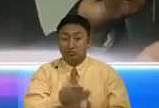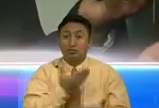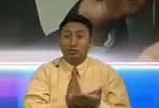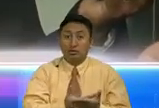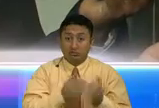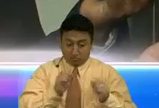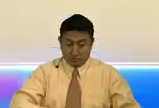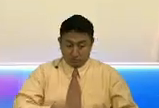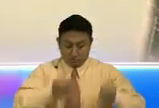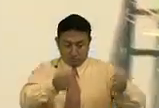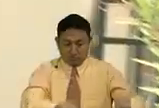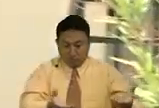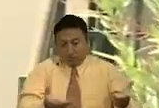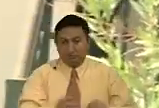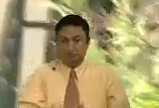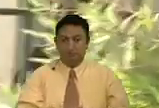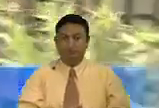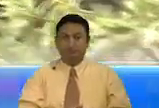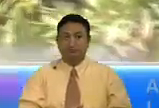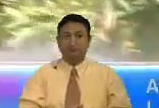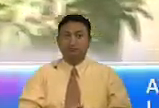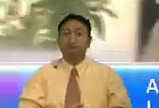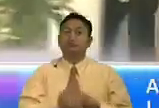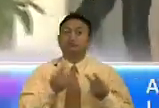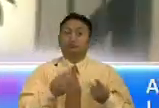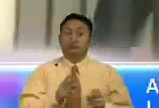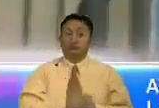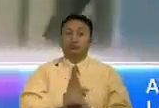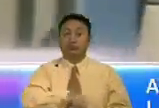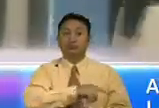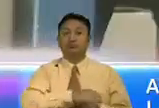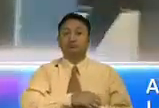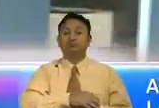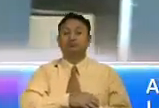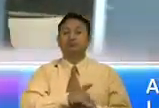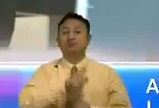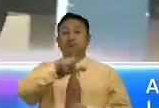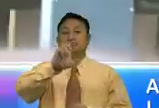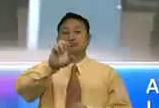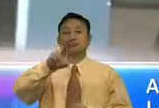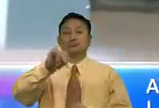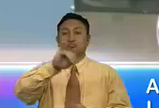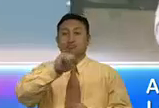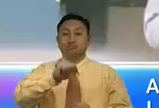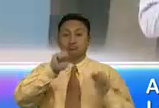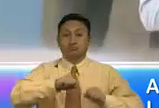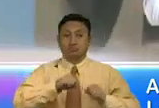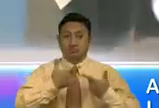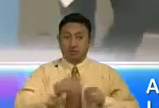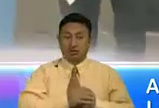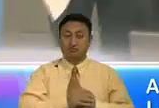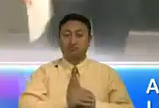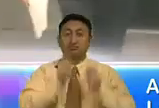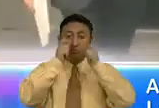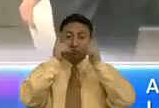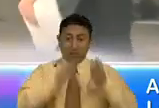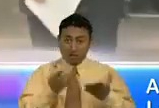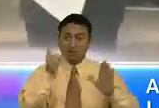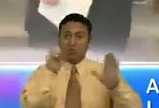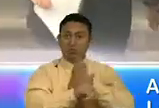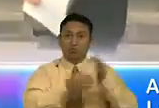méritos, que la presente. Se ha anunciado además que Lenín Rodríguez, ex asesor de Galarza, presentará de manera oficial una denuncia en la Fiscalía para que